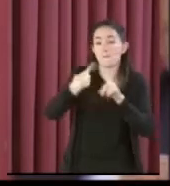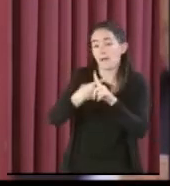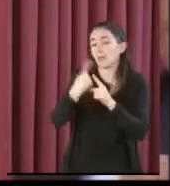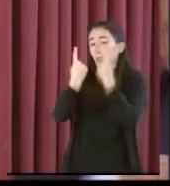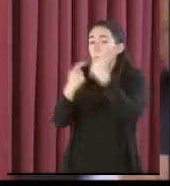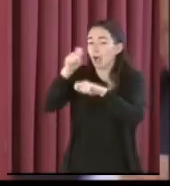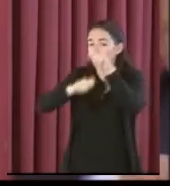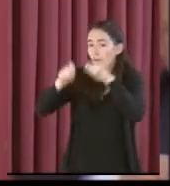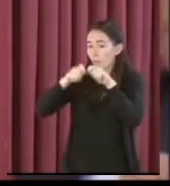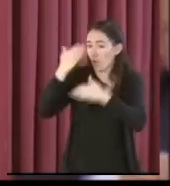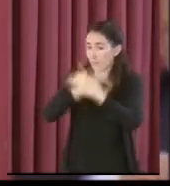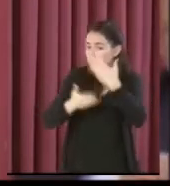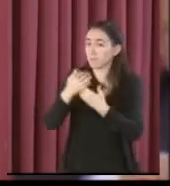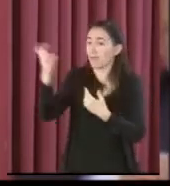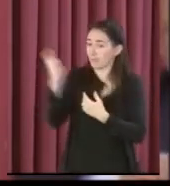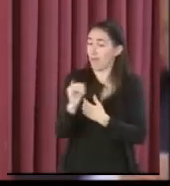debate,